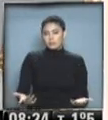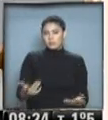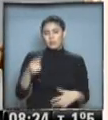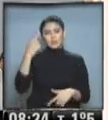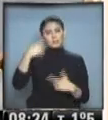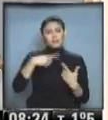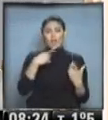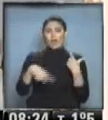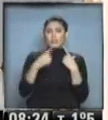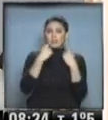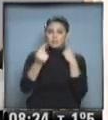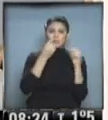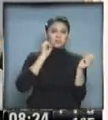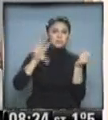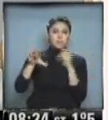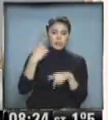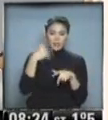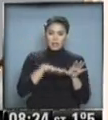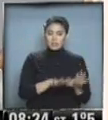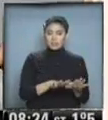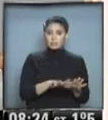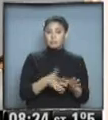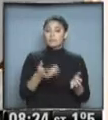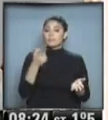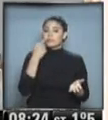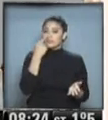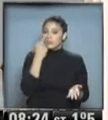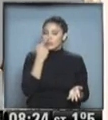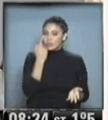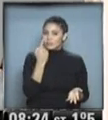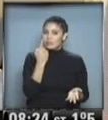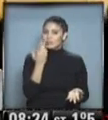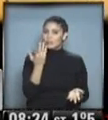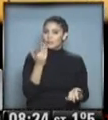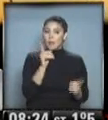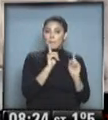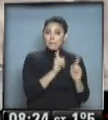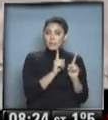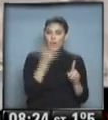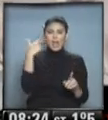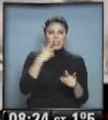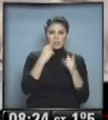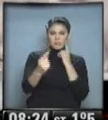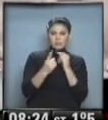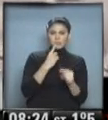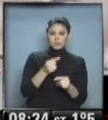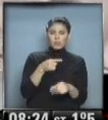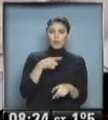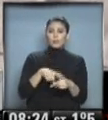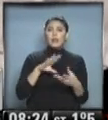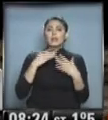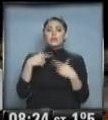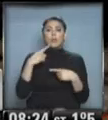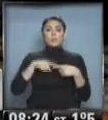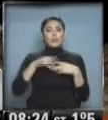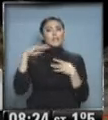y una serie de descalificaciones de esas características. Curiosamente, los mismos que nos acusaron por nuestra política